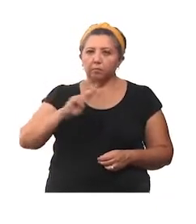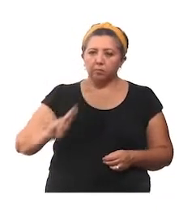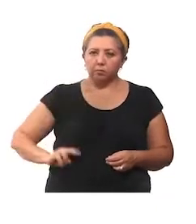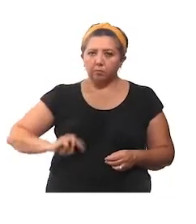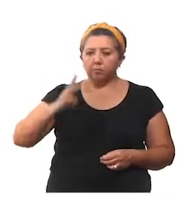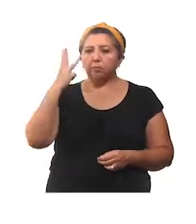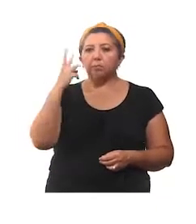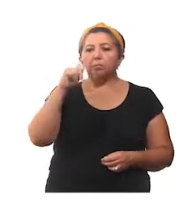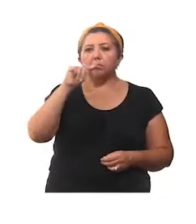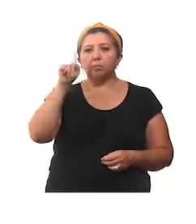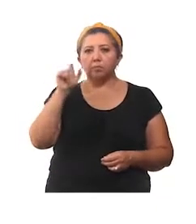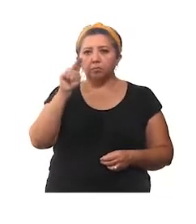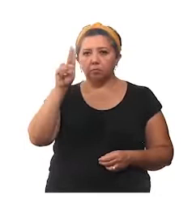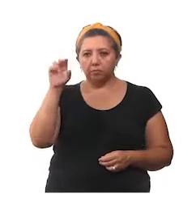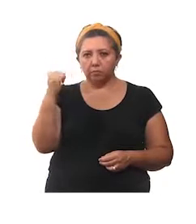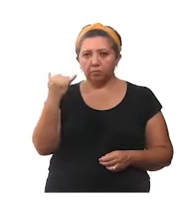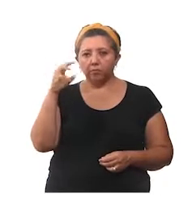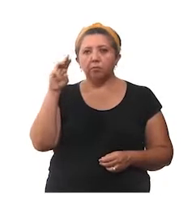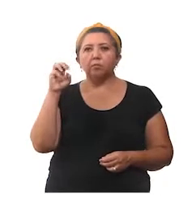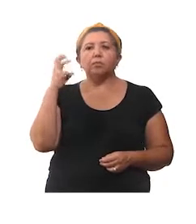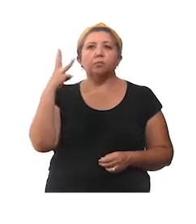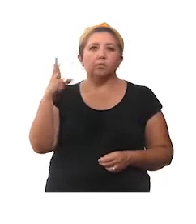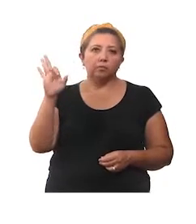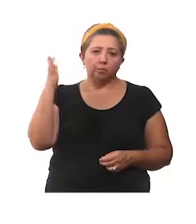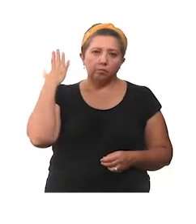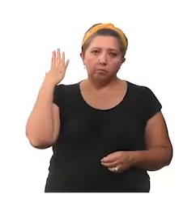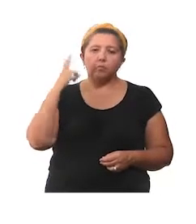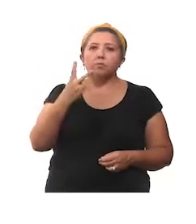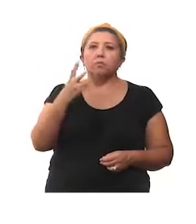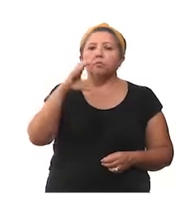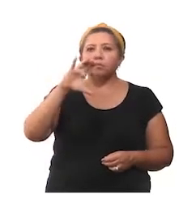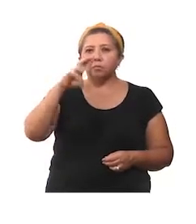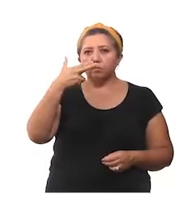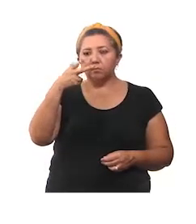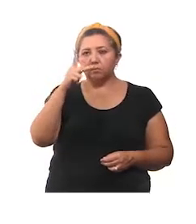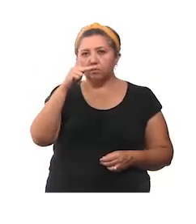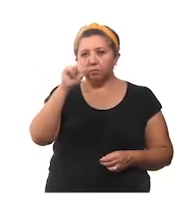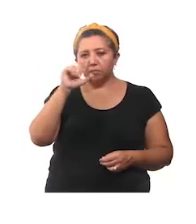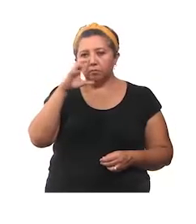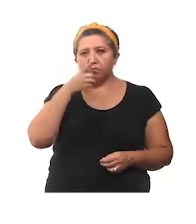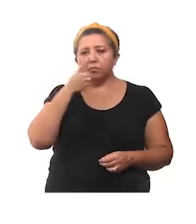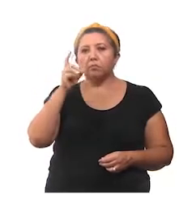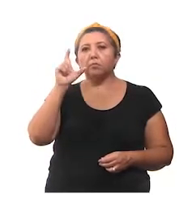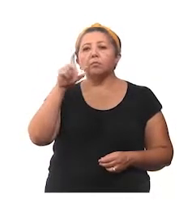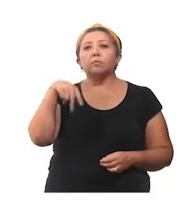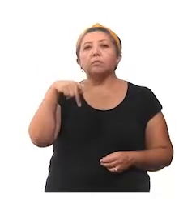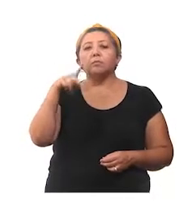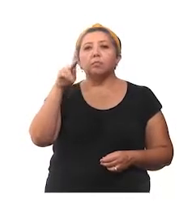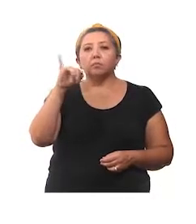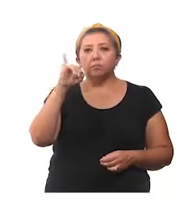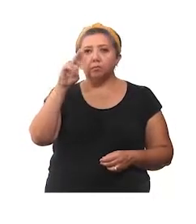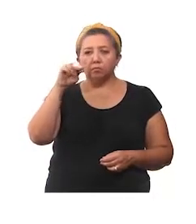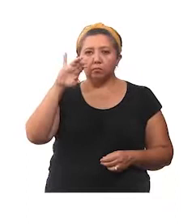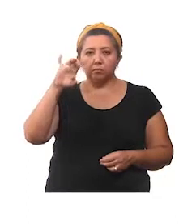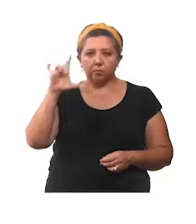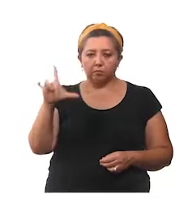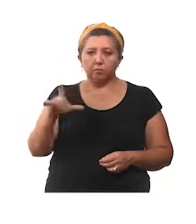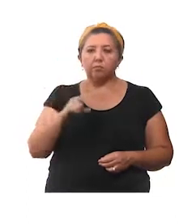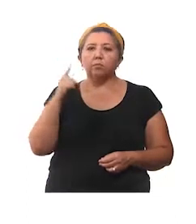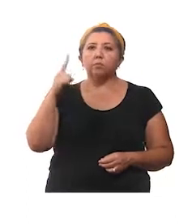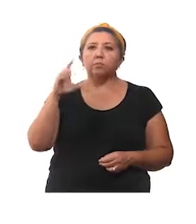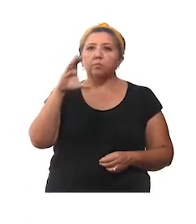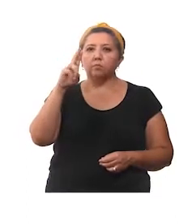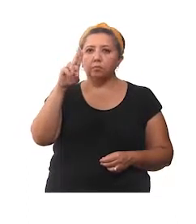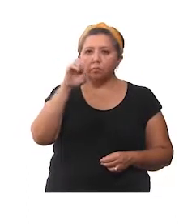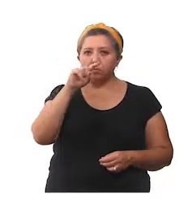Humán, 3 en Temozón y Guayma y 3 foráneos, 2 en Chapap, Chichimilá, Jalachó, Quinchil, Oxcuscap y Tixpehual,